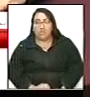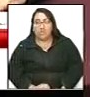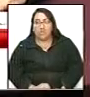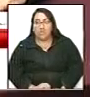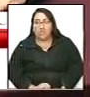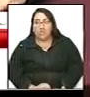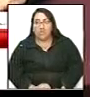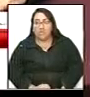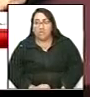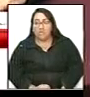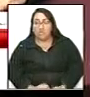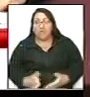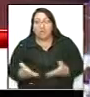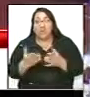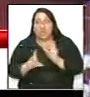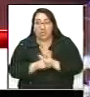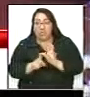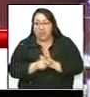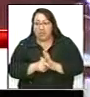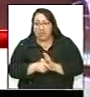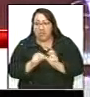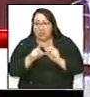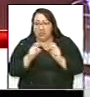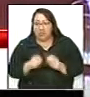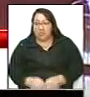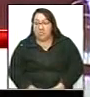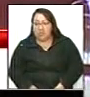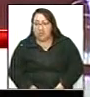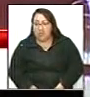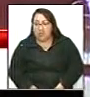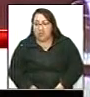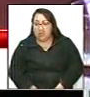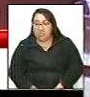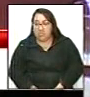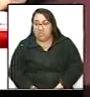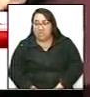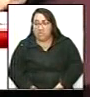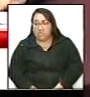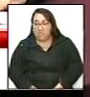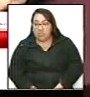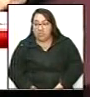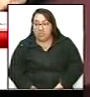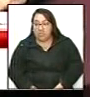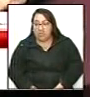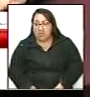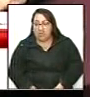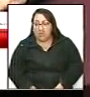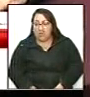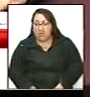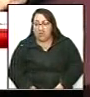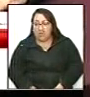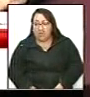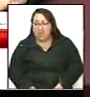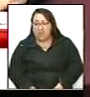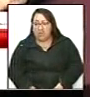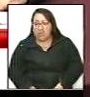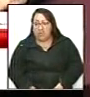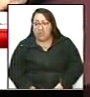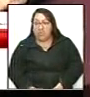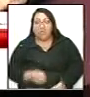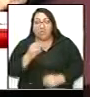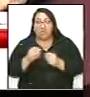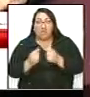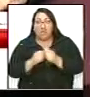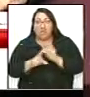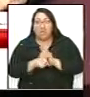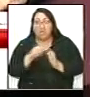legislativa. Entonces, me pregunto si se ratifica en eso, si tiene que ver con la modificación total de la Ley